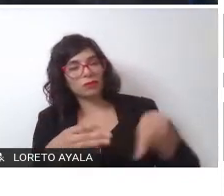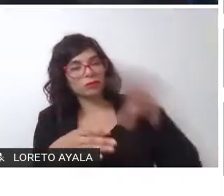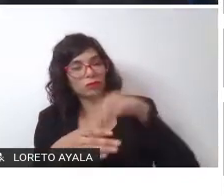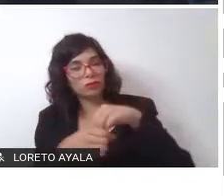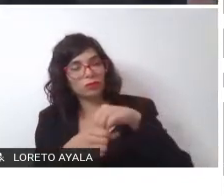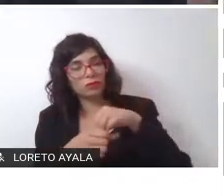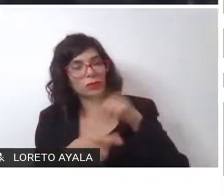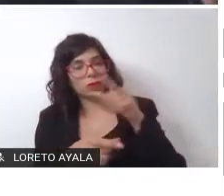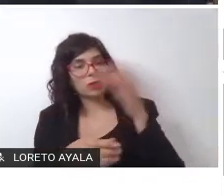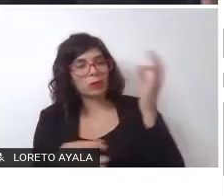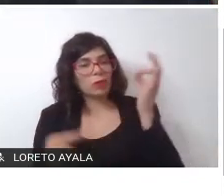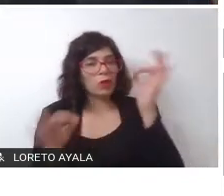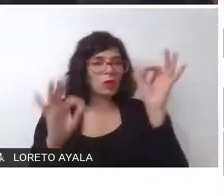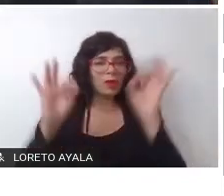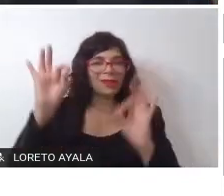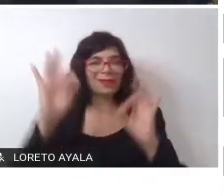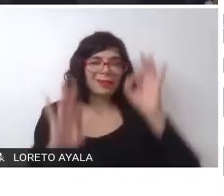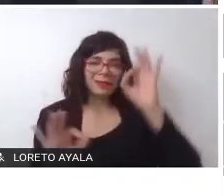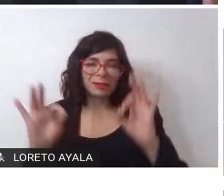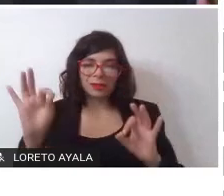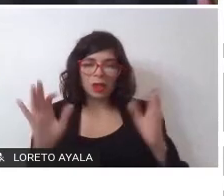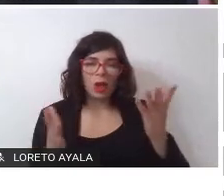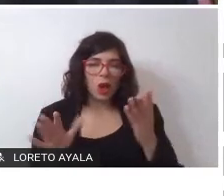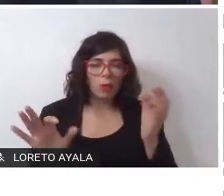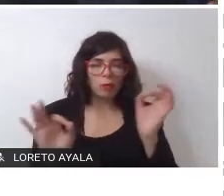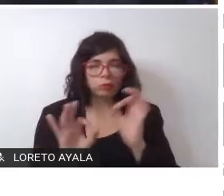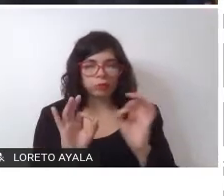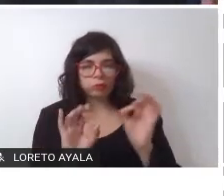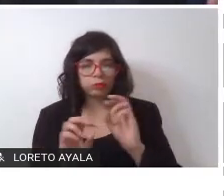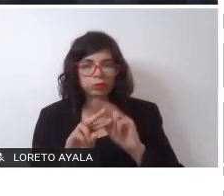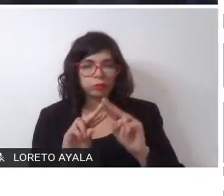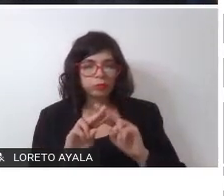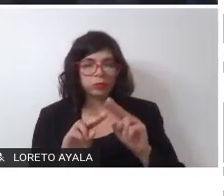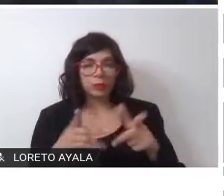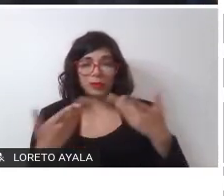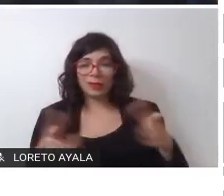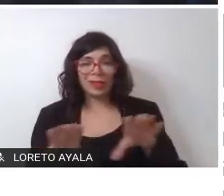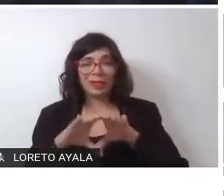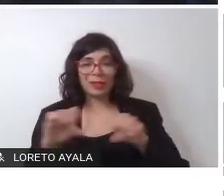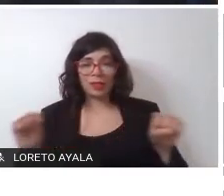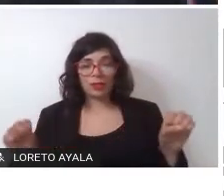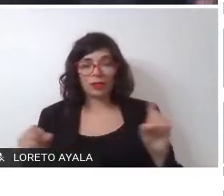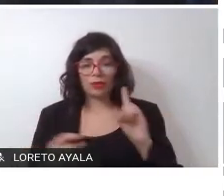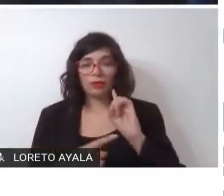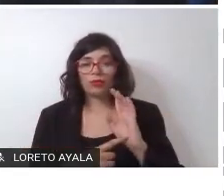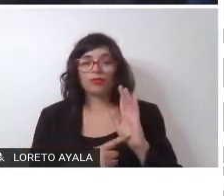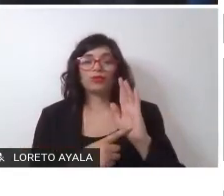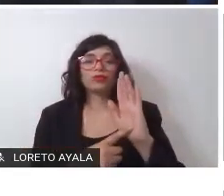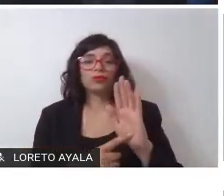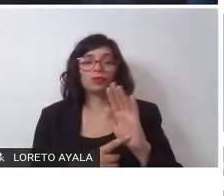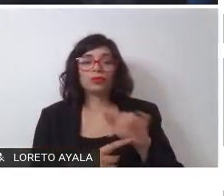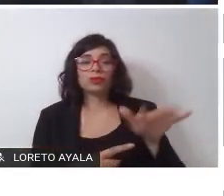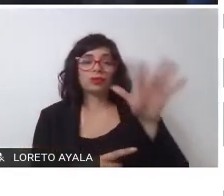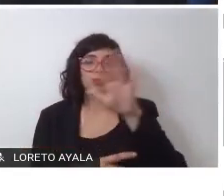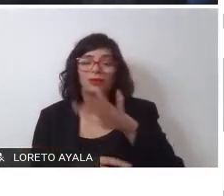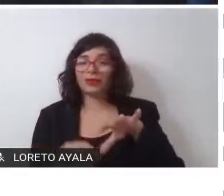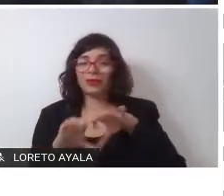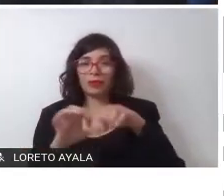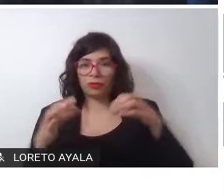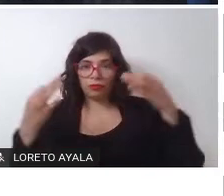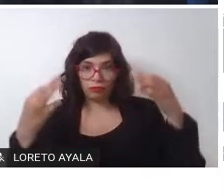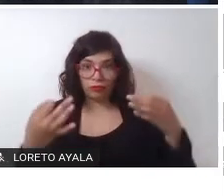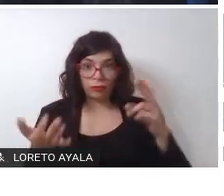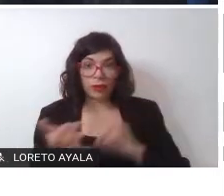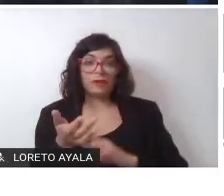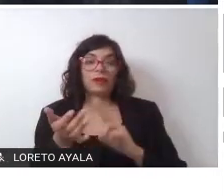en el diseño y en la ejecución. Esto es hoy día una realidad. Esto no es una maqueta.